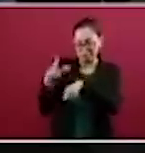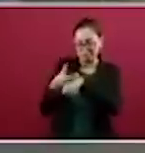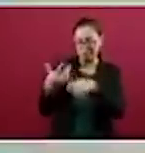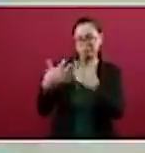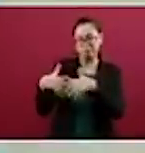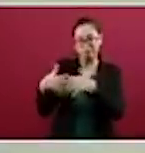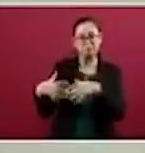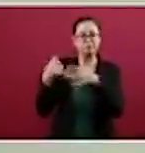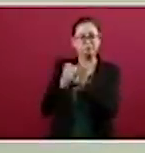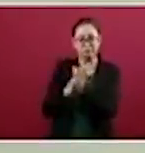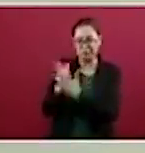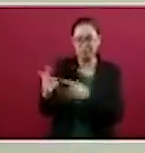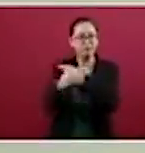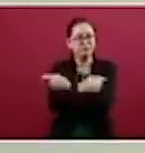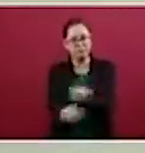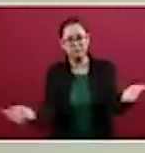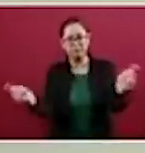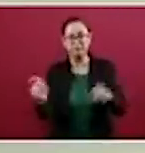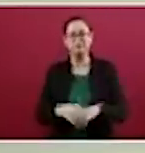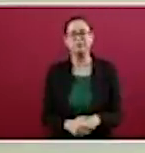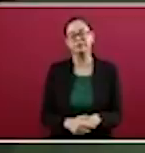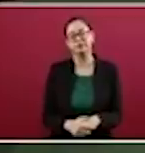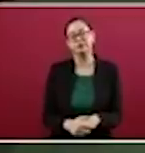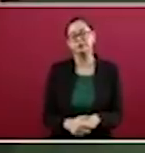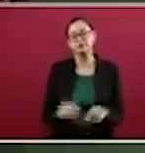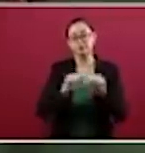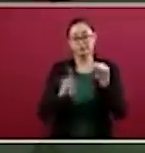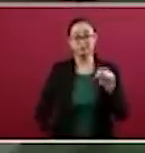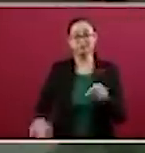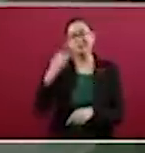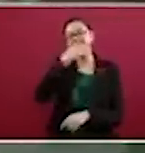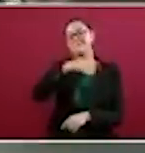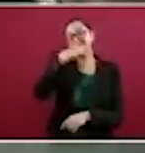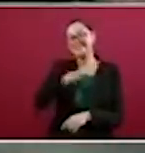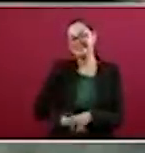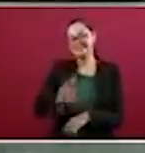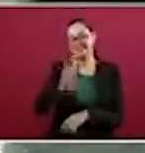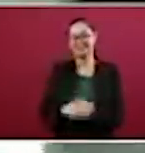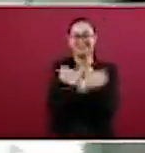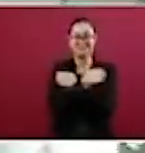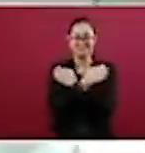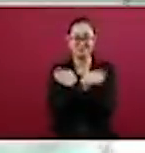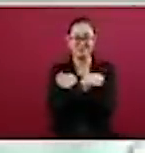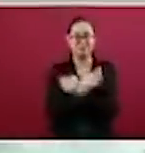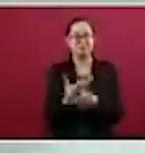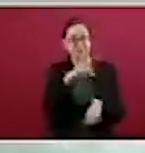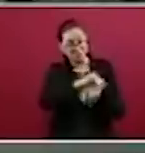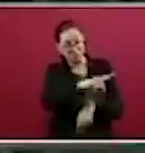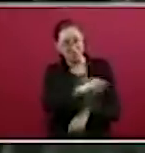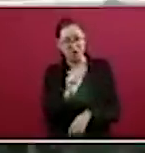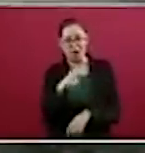distribución. Para esta fiesta de la educación mexicana y con la autorización del presidente de la República, hemos